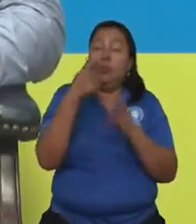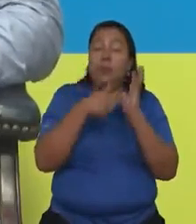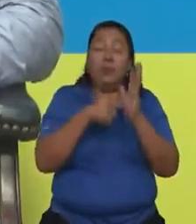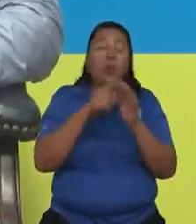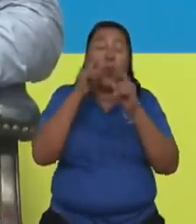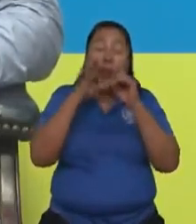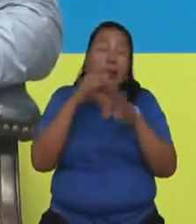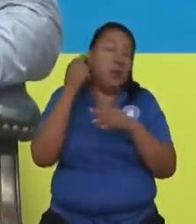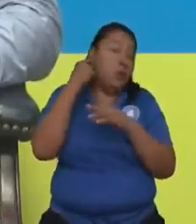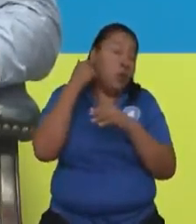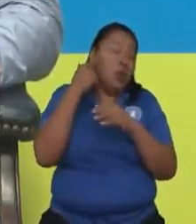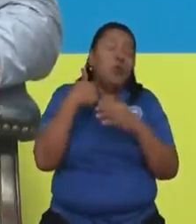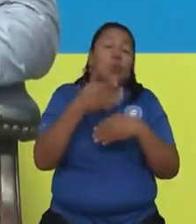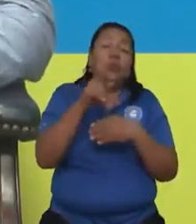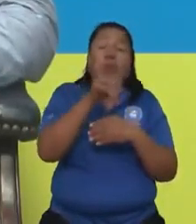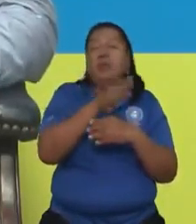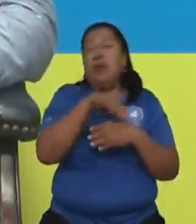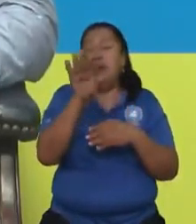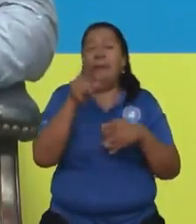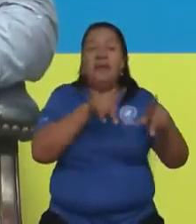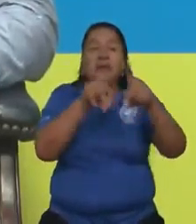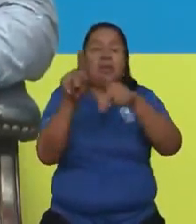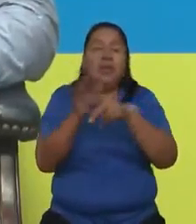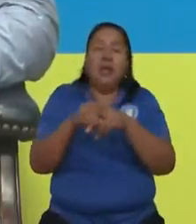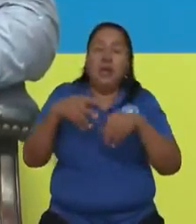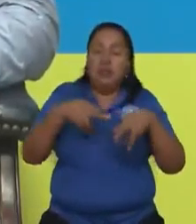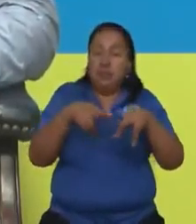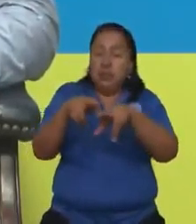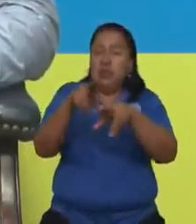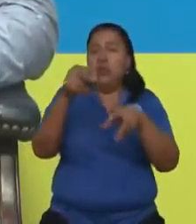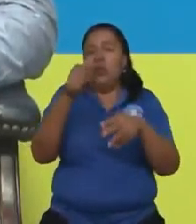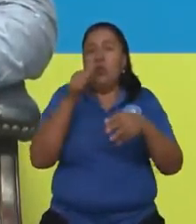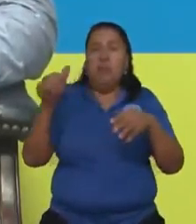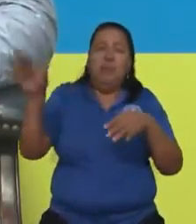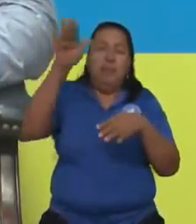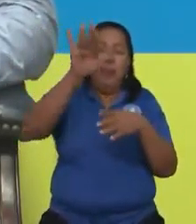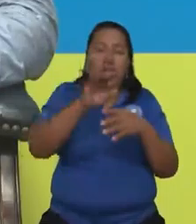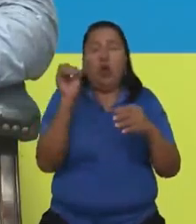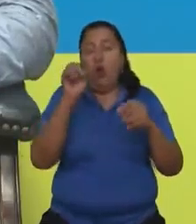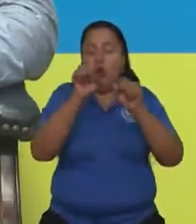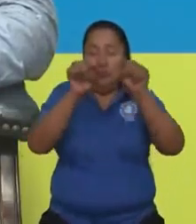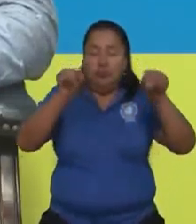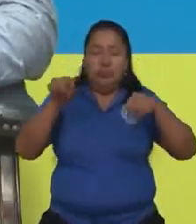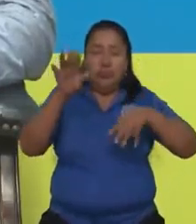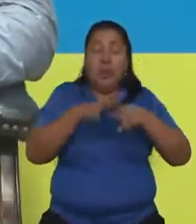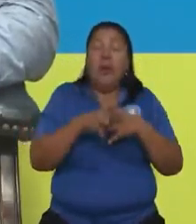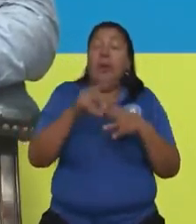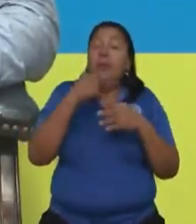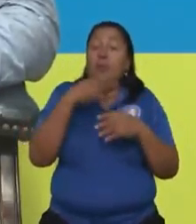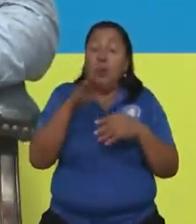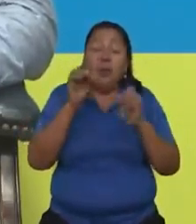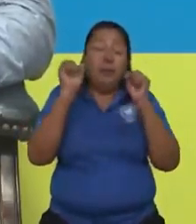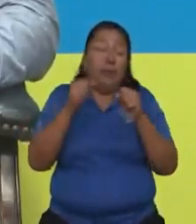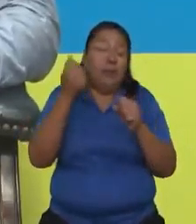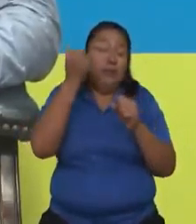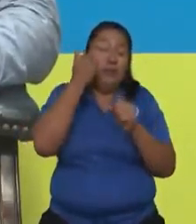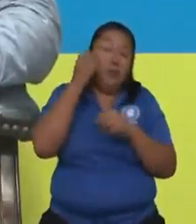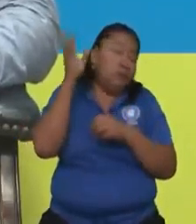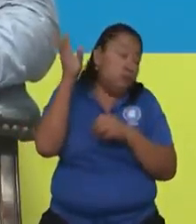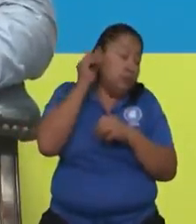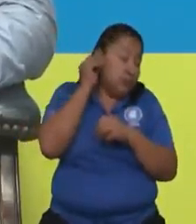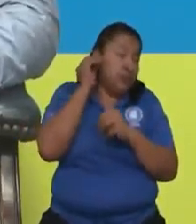del equipo médico del Hospital de Referencia Nacional, del Hospital Escuela Antonio Lenín Fonseca. Pero hoy vamos a estarlo abordando desde el punto